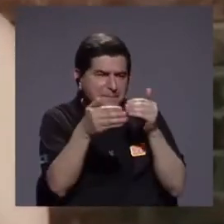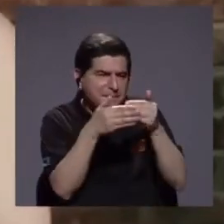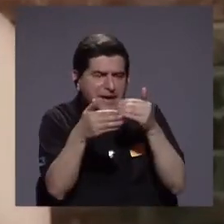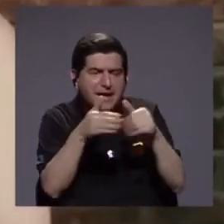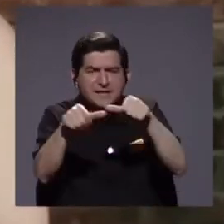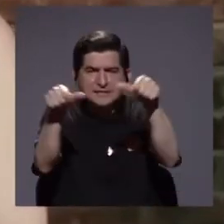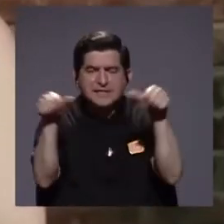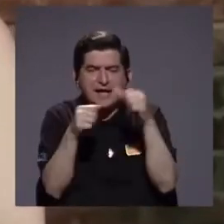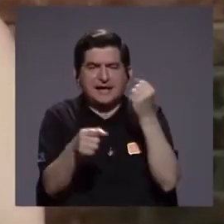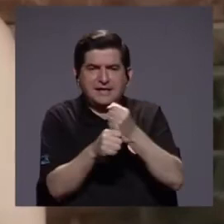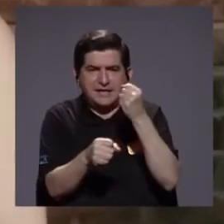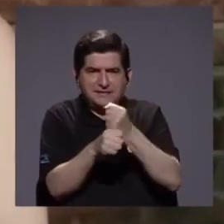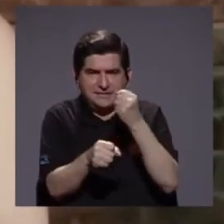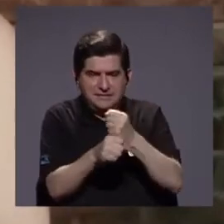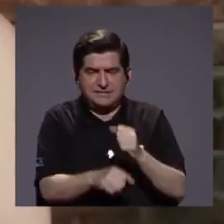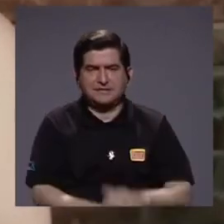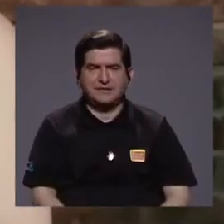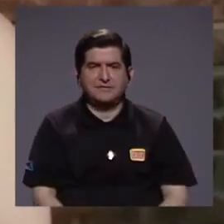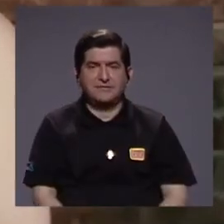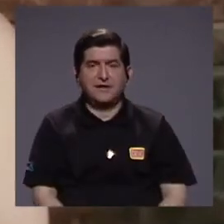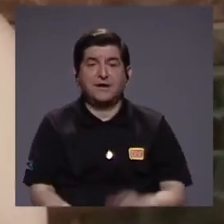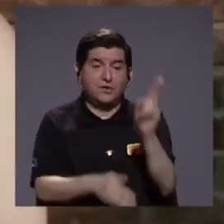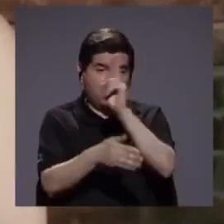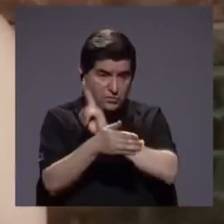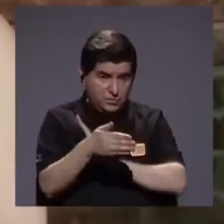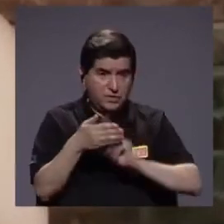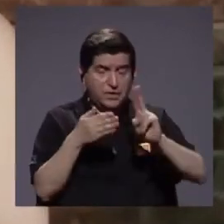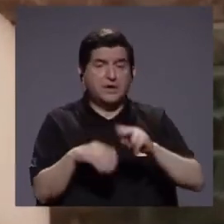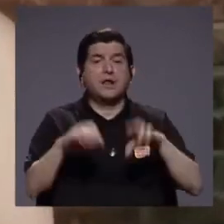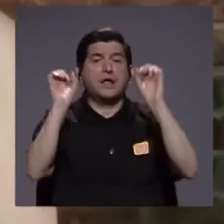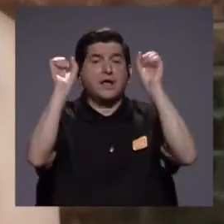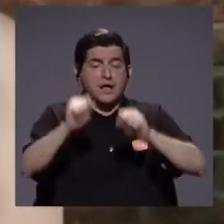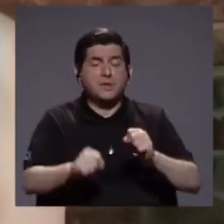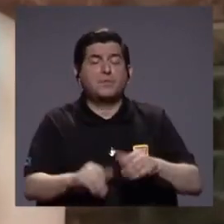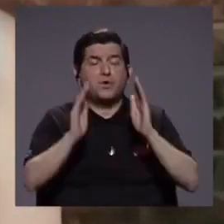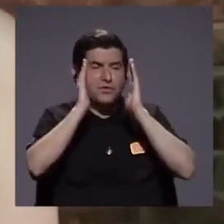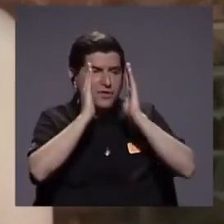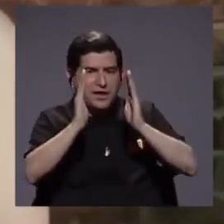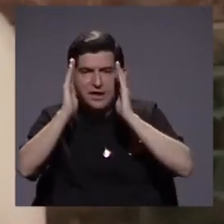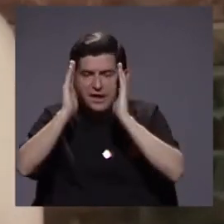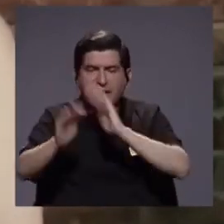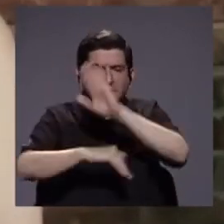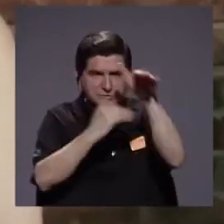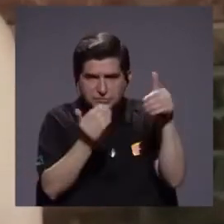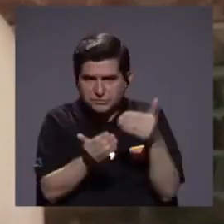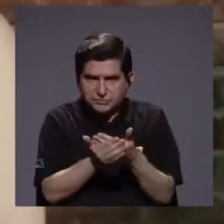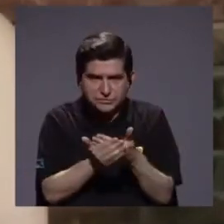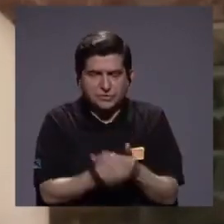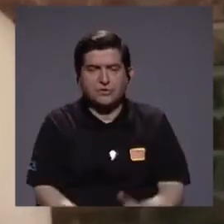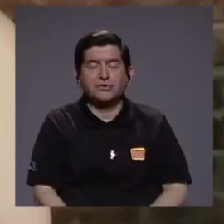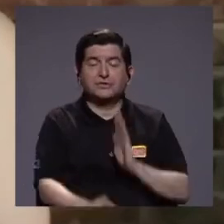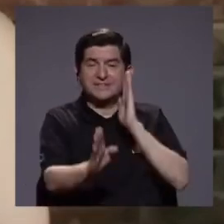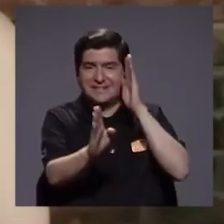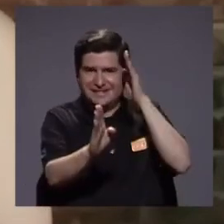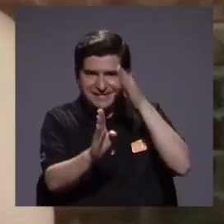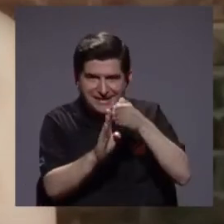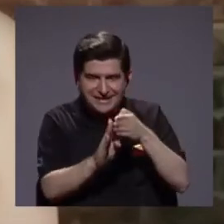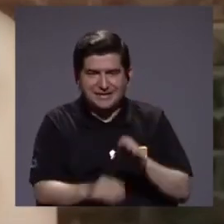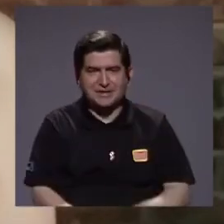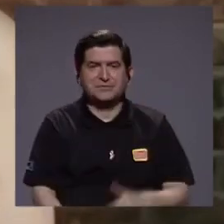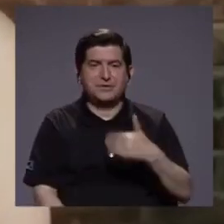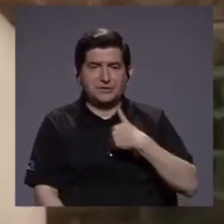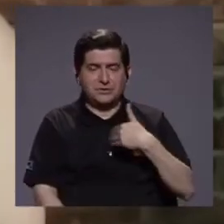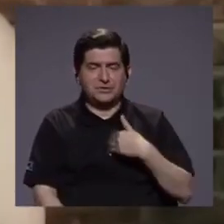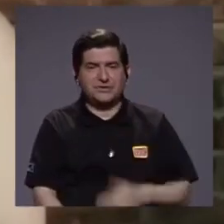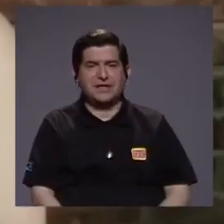áreas del quehacer que nos universitario y poder escucharnos y poder directamente tener